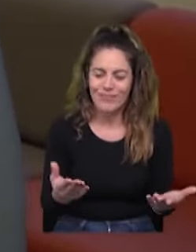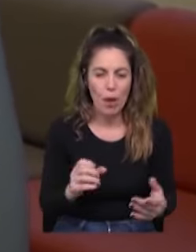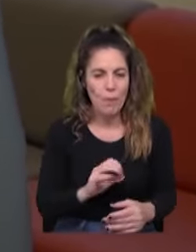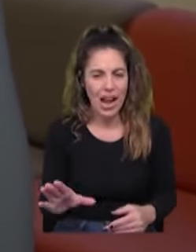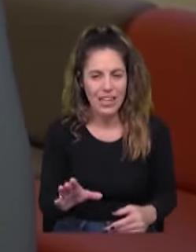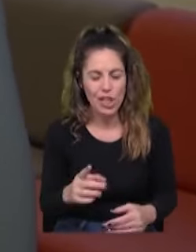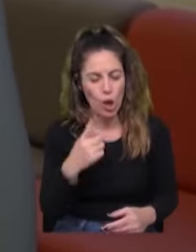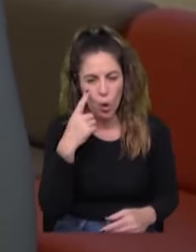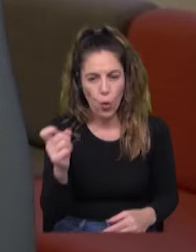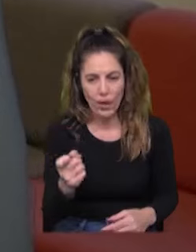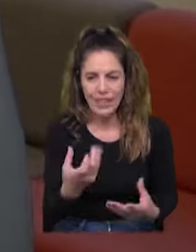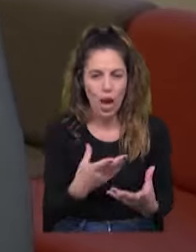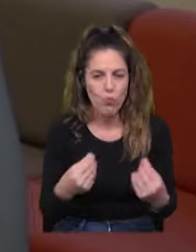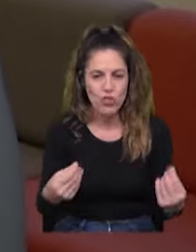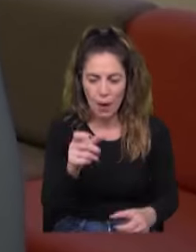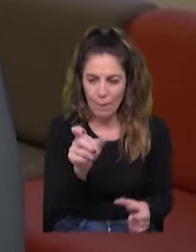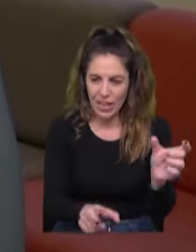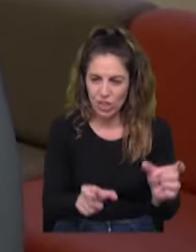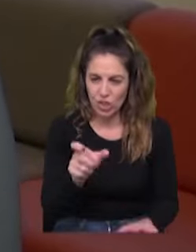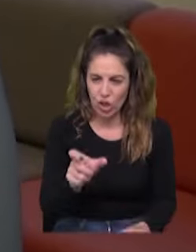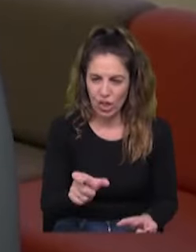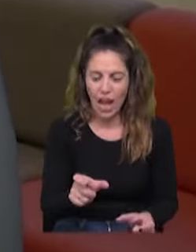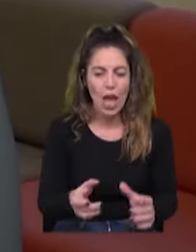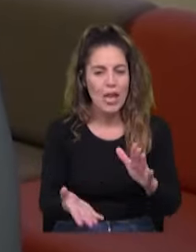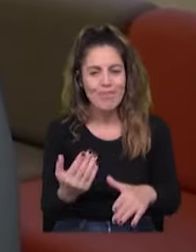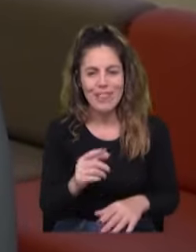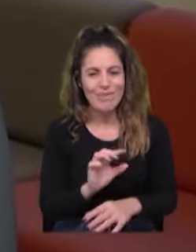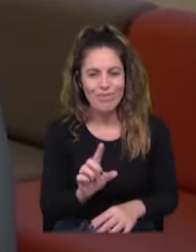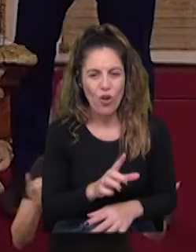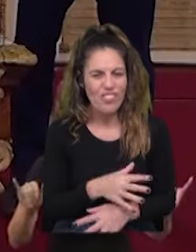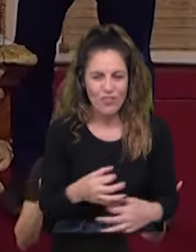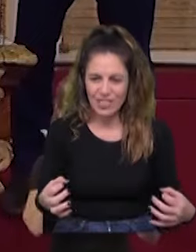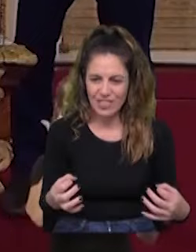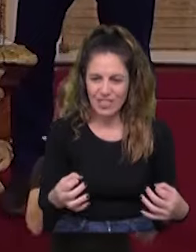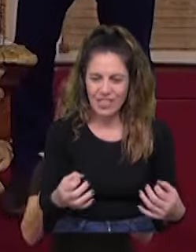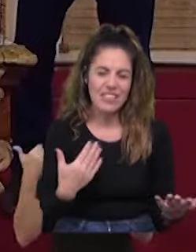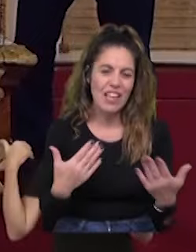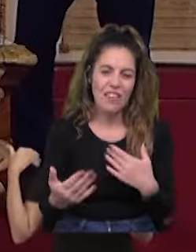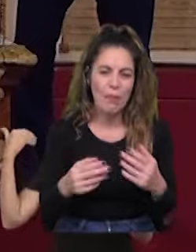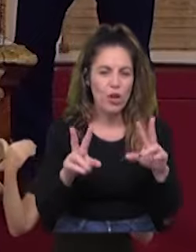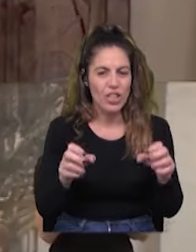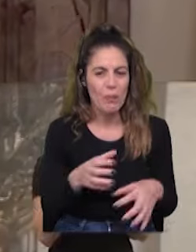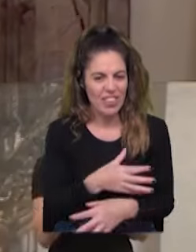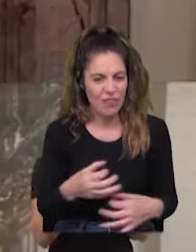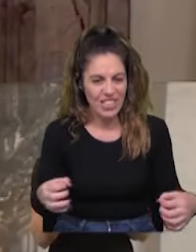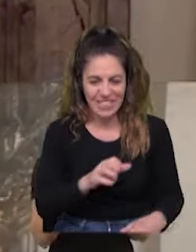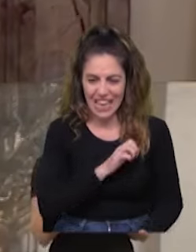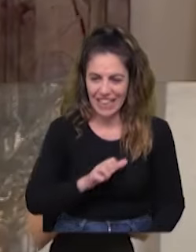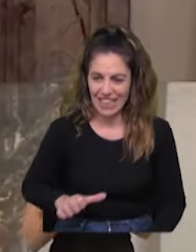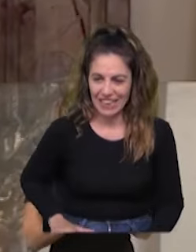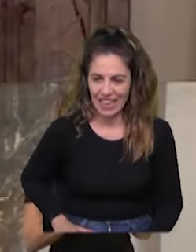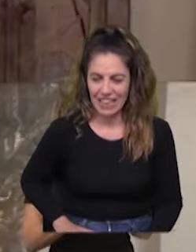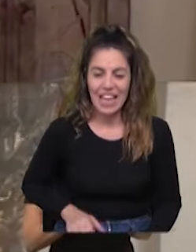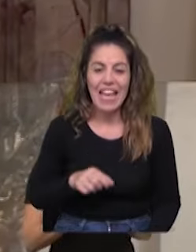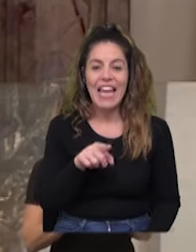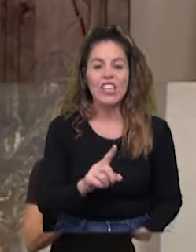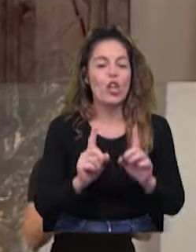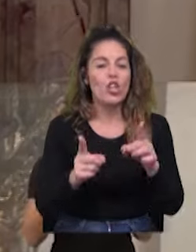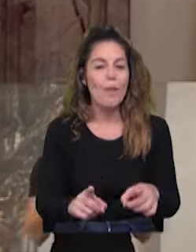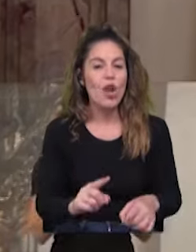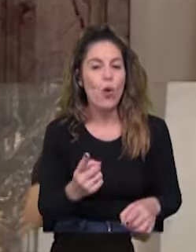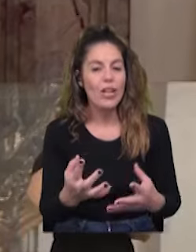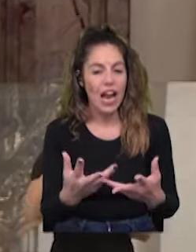a un montón de de personas y es mucho más ineficiente si hablamos en términos más también de eficiencia Estatal por ejemplo Data género también fue